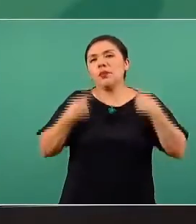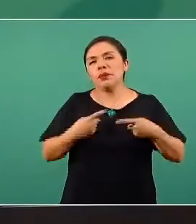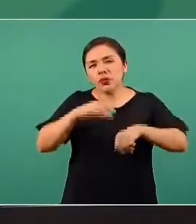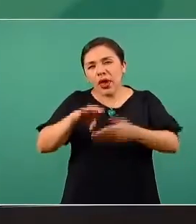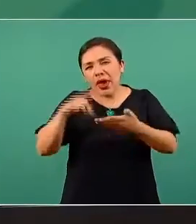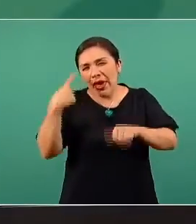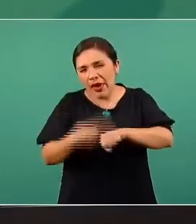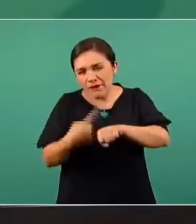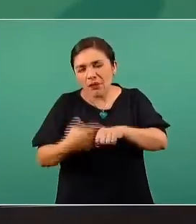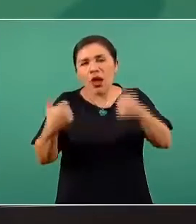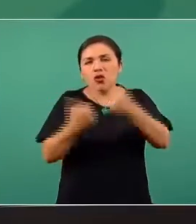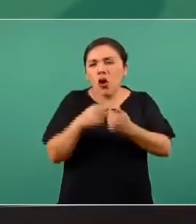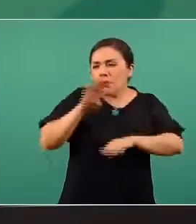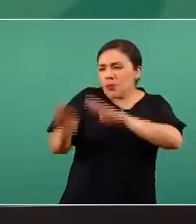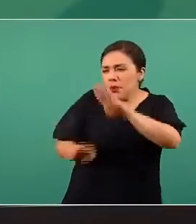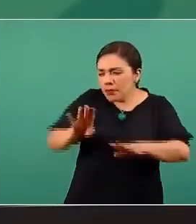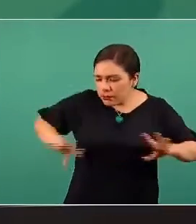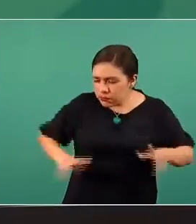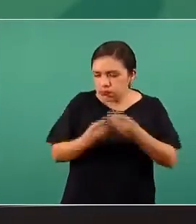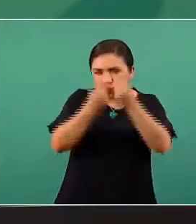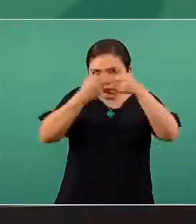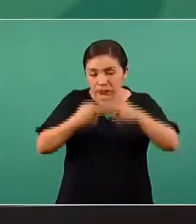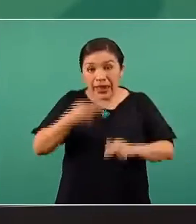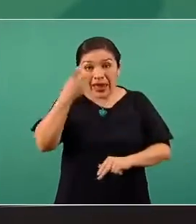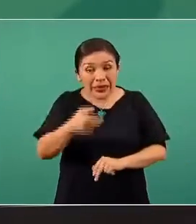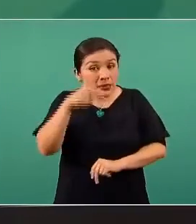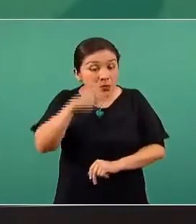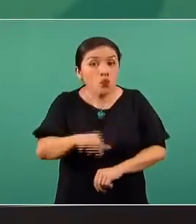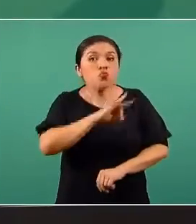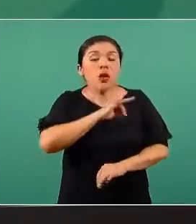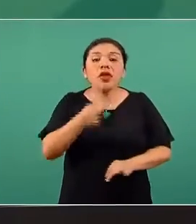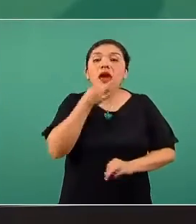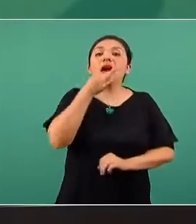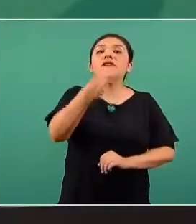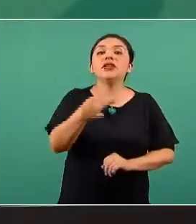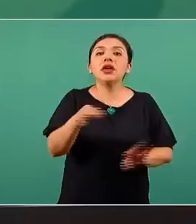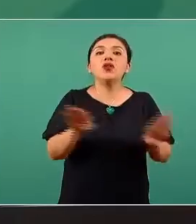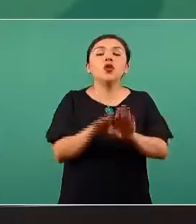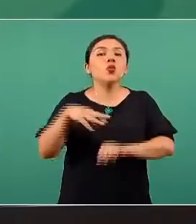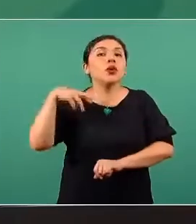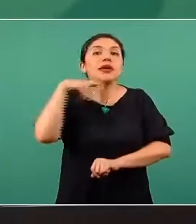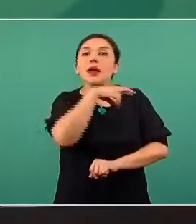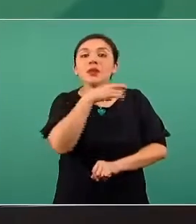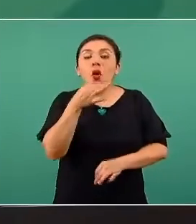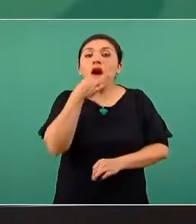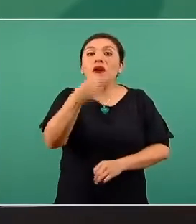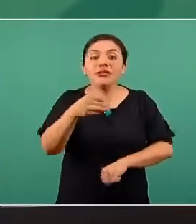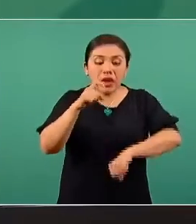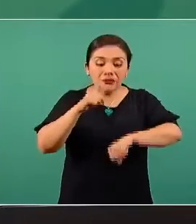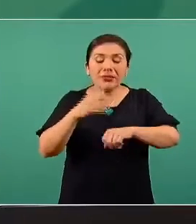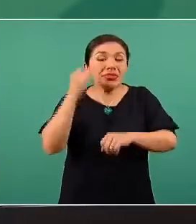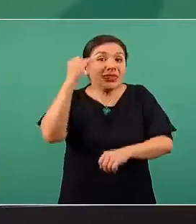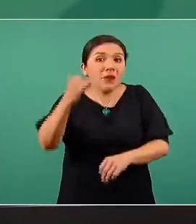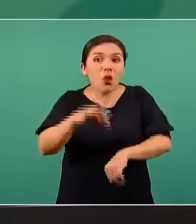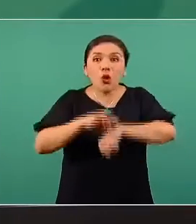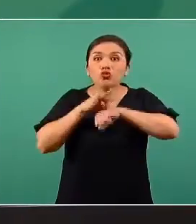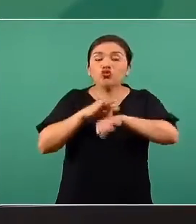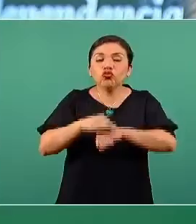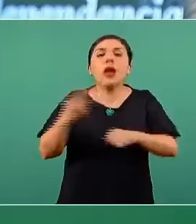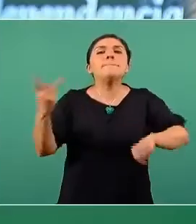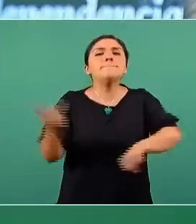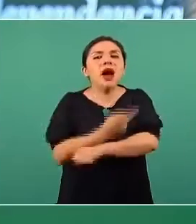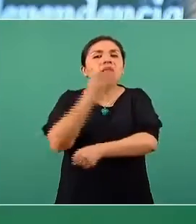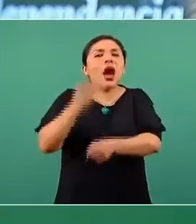su momento las defunciones estimadas, lo que nos permite una señal inmediata, directa, tiempo real de lo que está